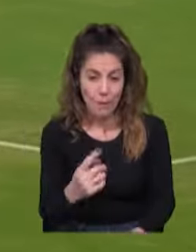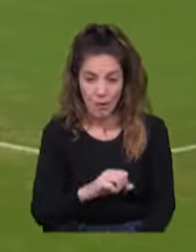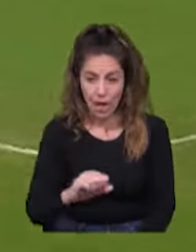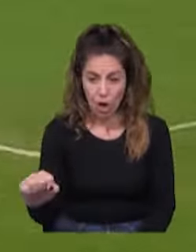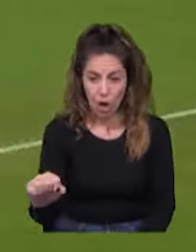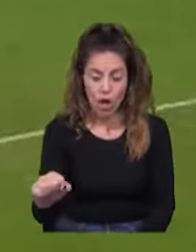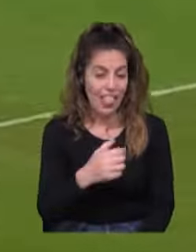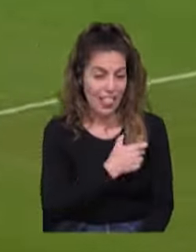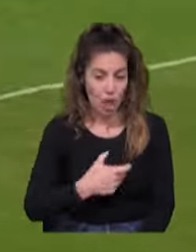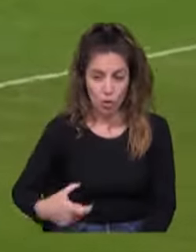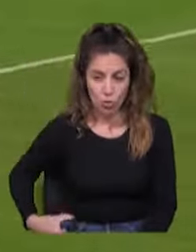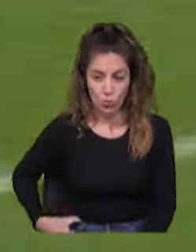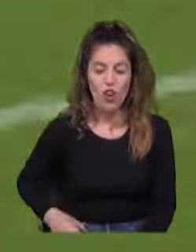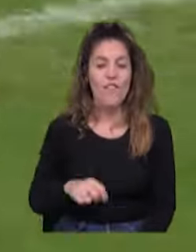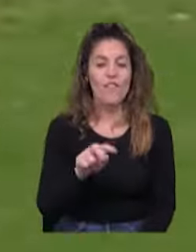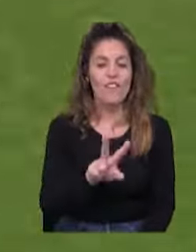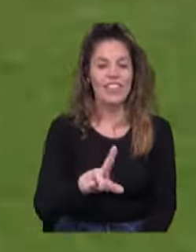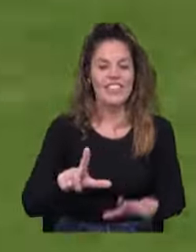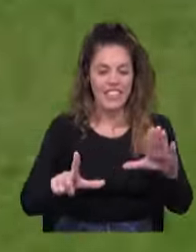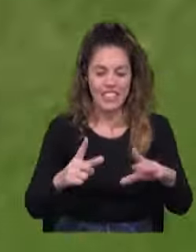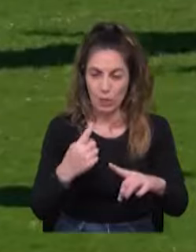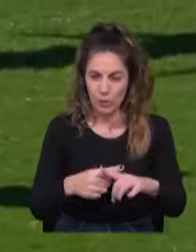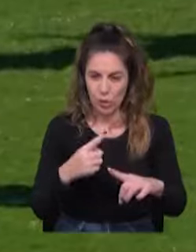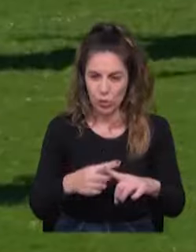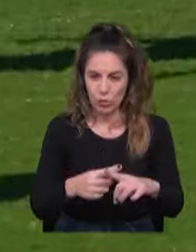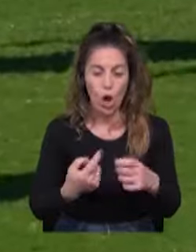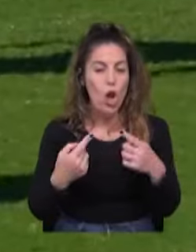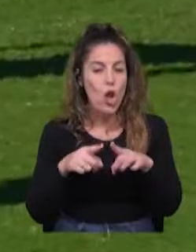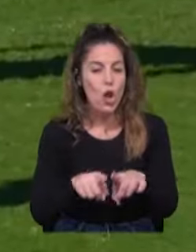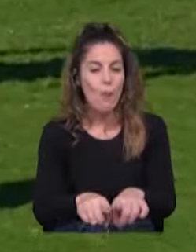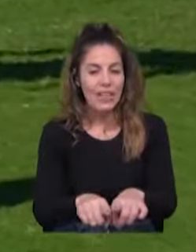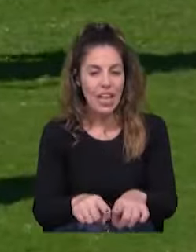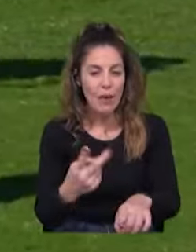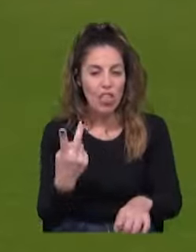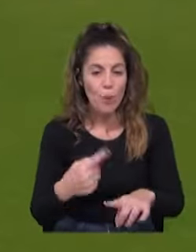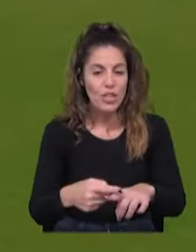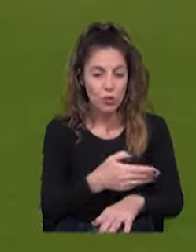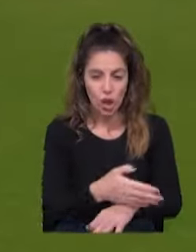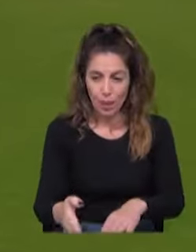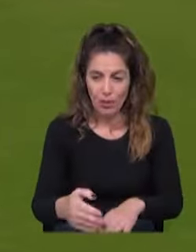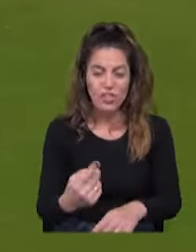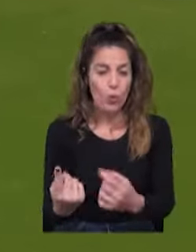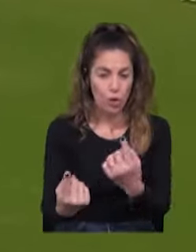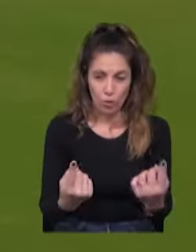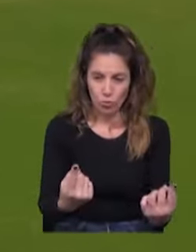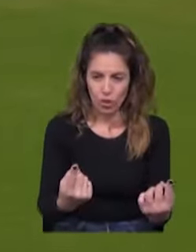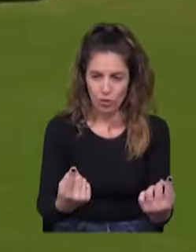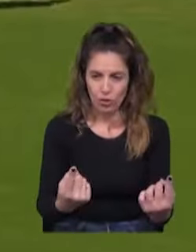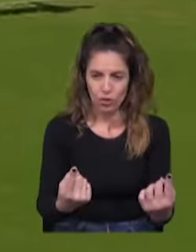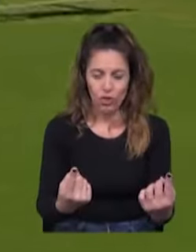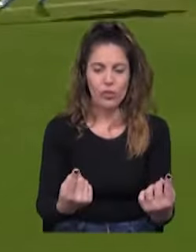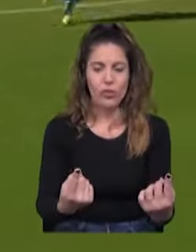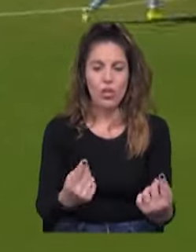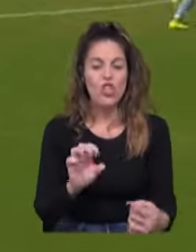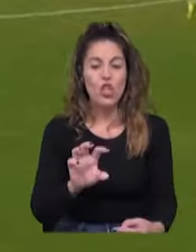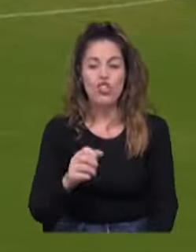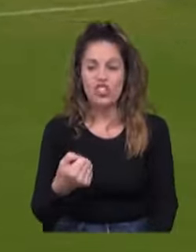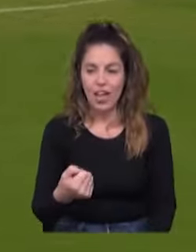danubiano a los 27 Alexander Machado lo empataba 2 minutos después estaban 1 a un Leandro